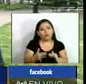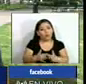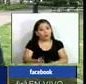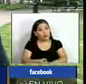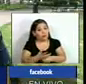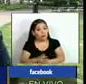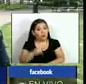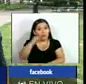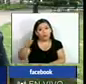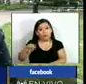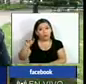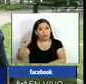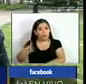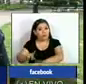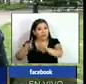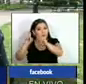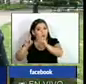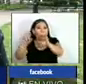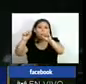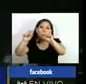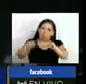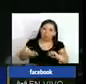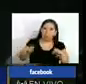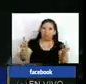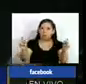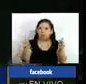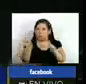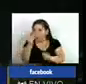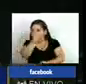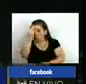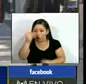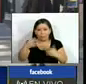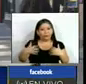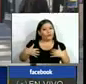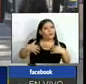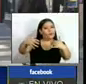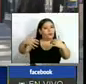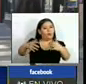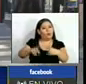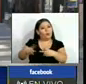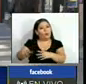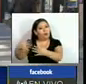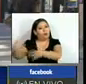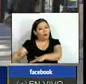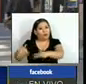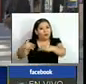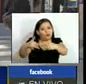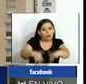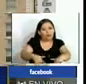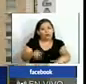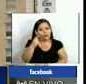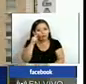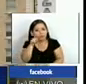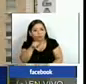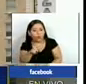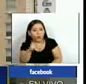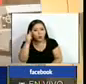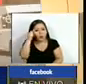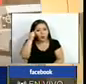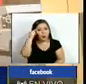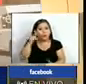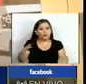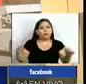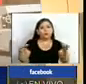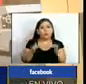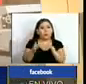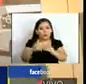del 6 de julio solo podrá haber ceremonias de graduación al aire libre. Mientras tanto, otras actividades que funcionan bajo ese mismo tipo de